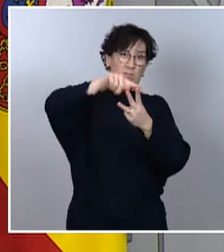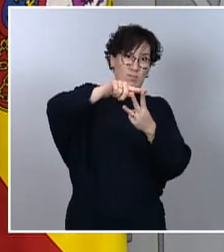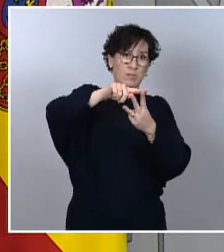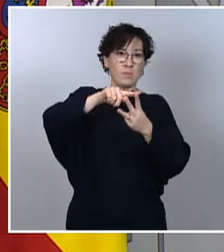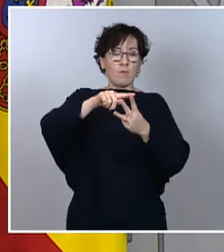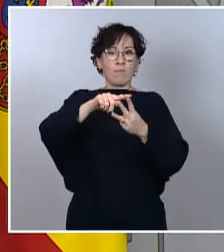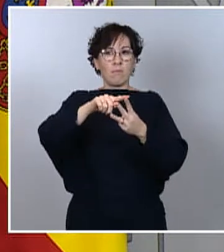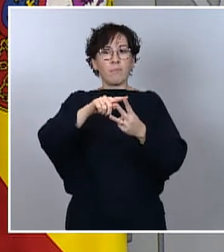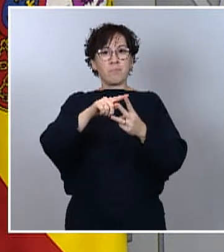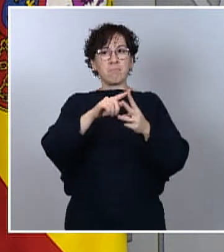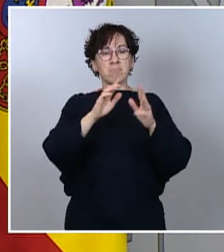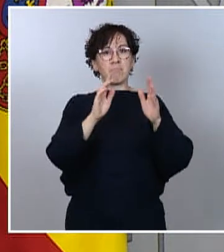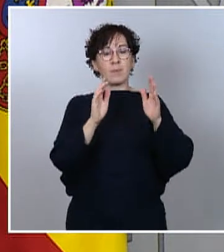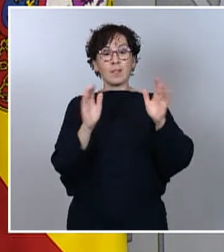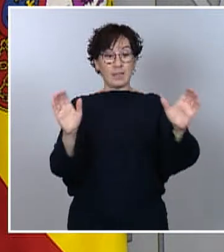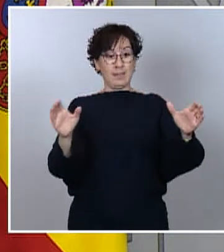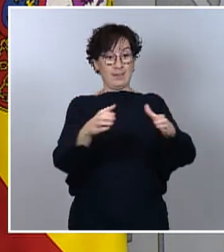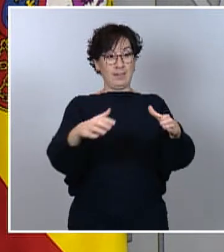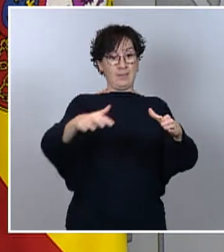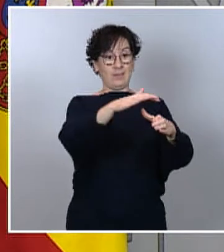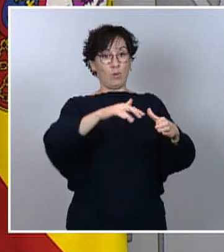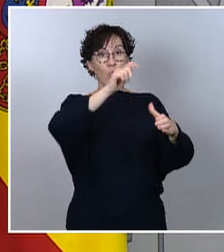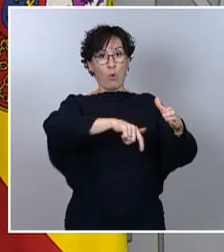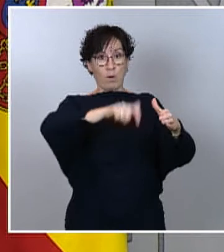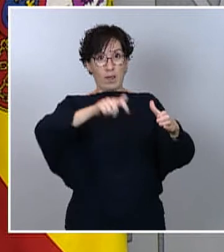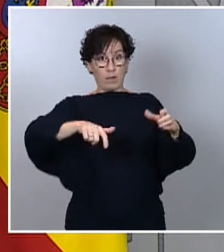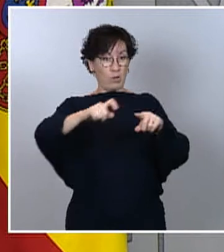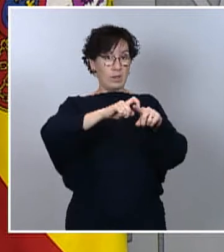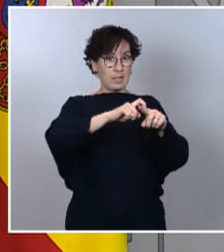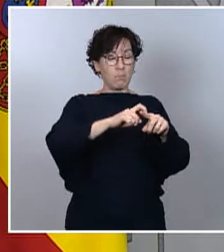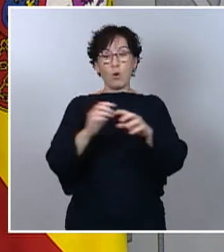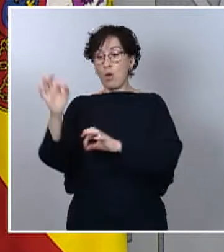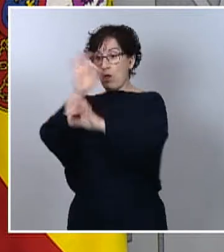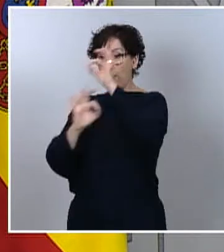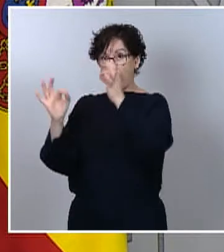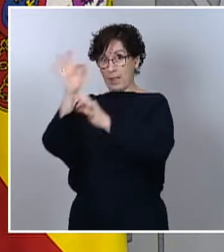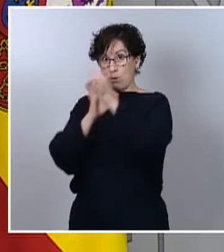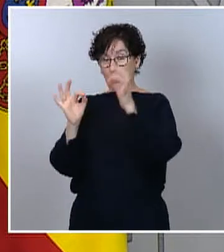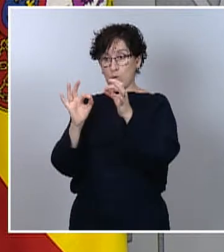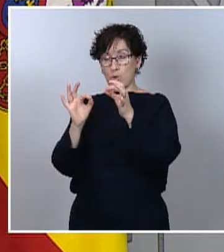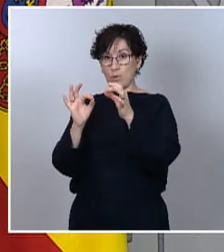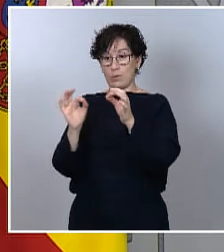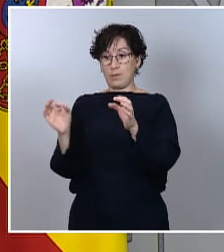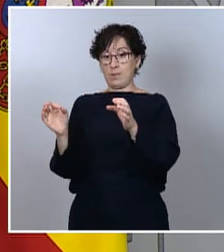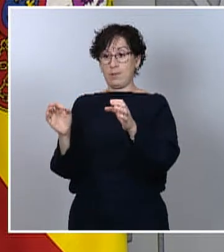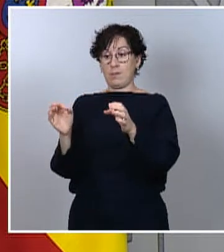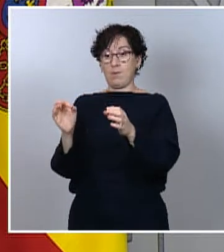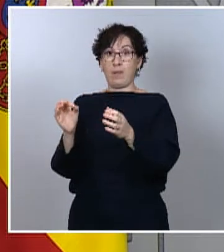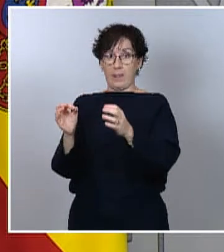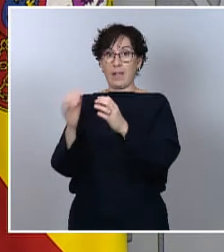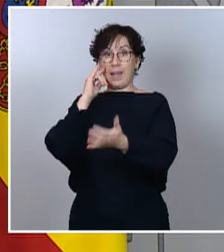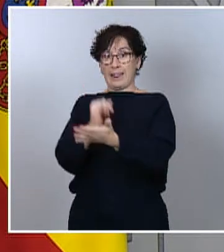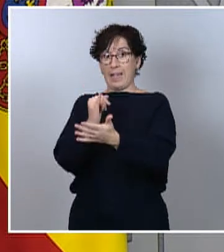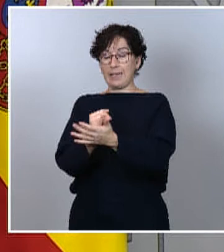a nivel poblacional entre los datos de seroprevalencia obtenidos por los test rápidos y los